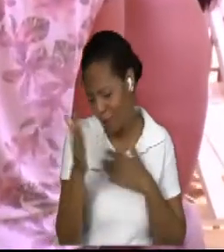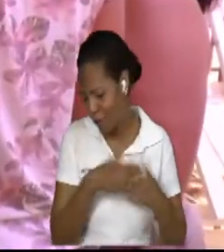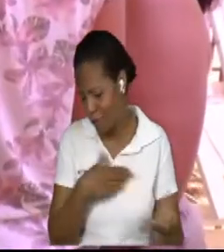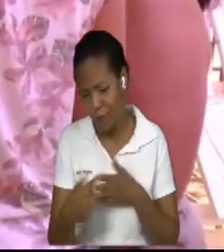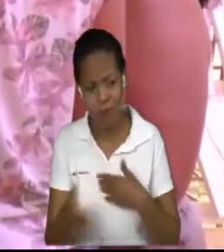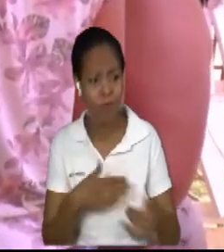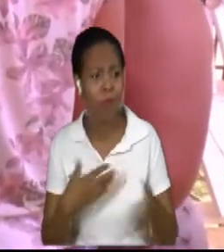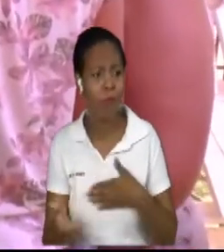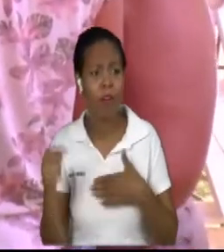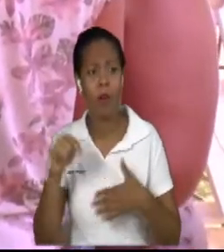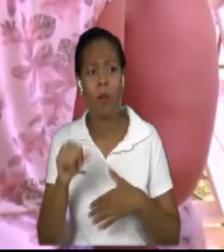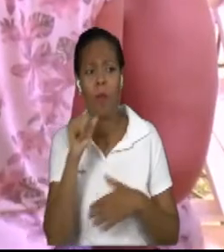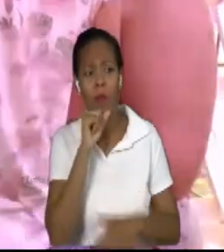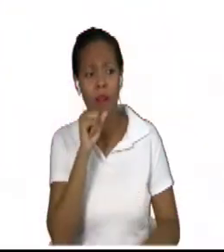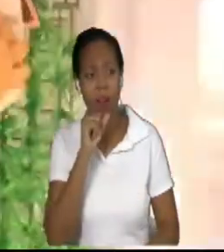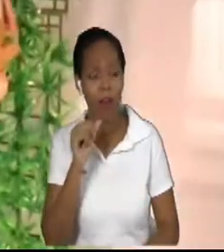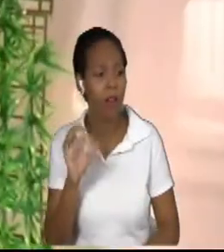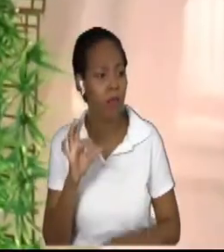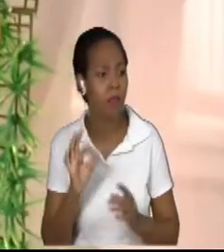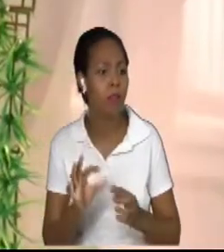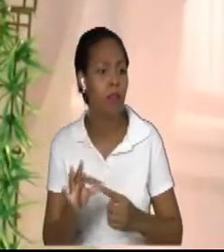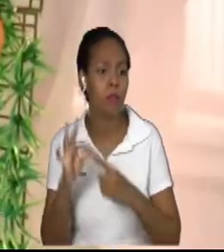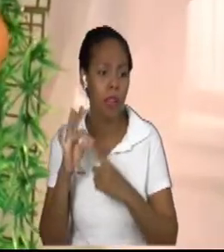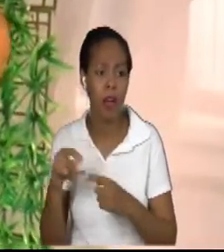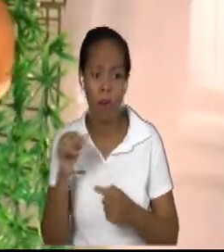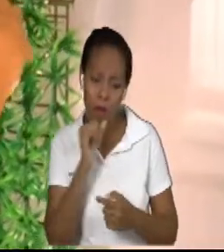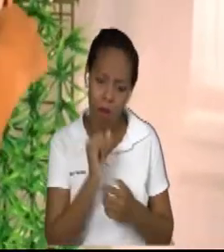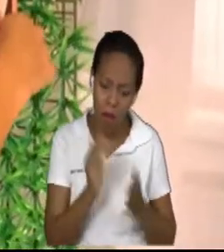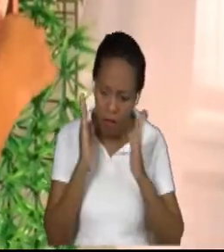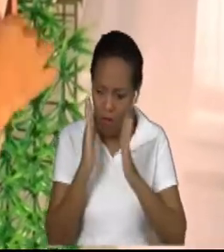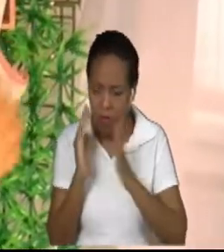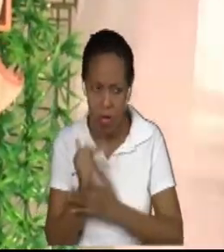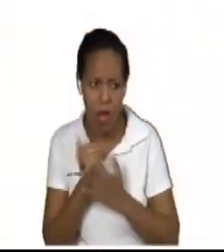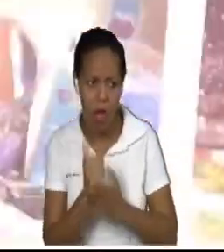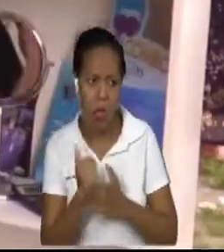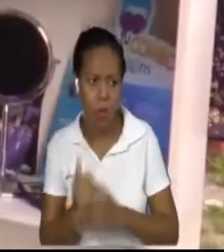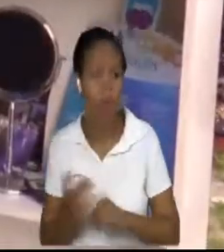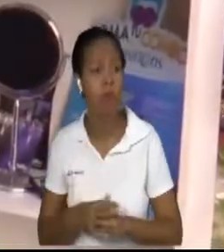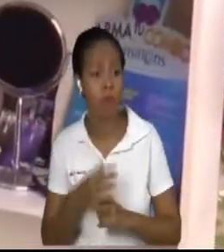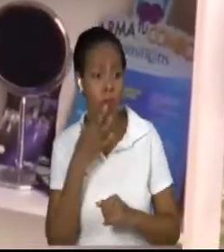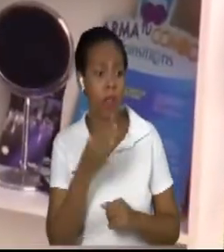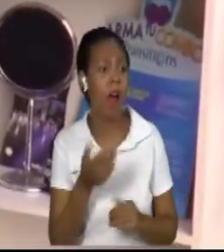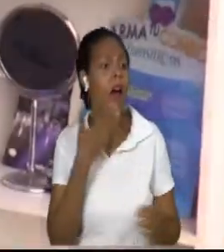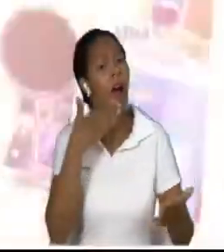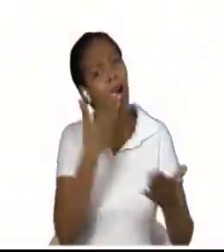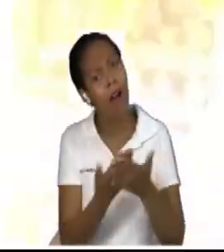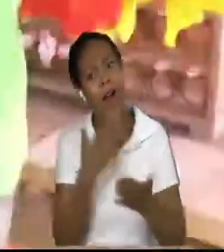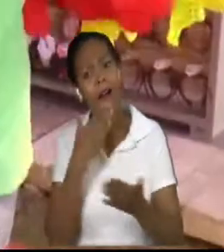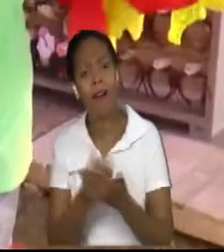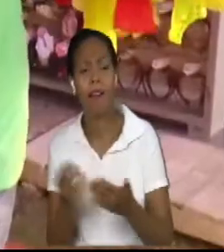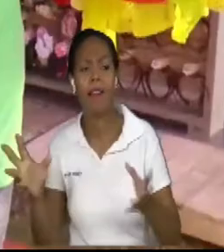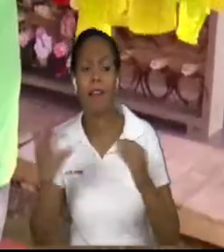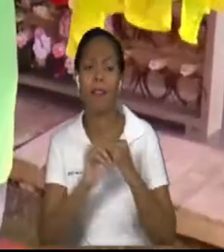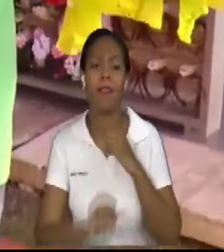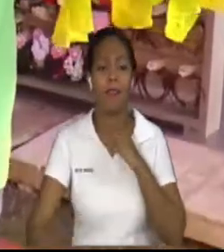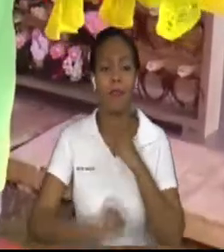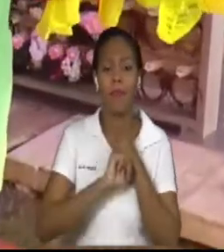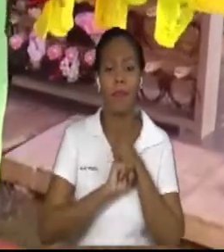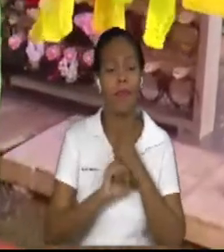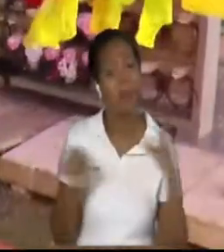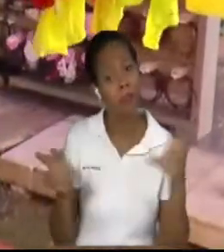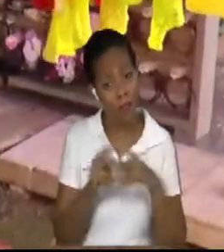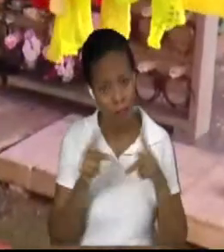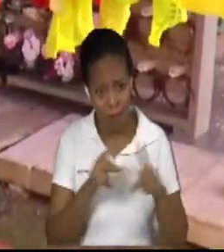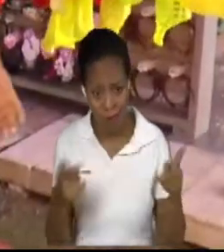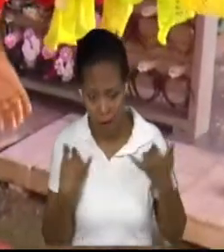De verdad que Barranca Bermeja ha respondido muy bien, y de verdad le damos muchísimas gracias en nombre de todas las personas que estamos